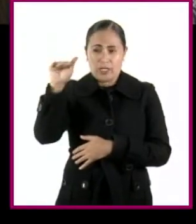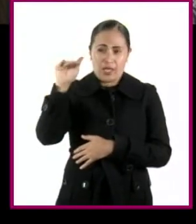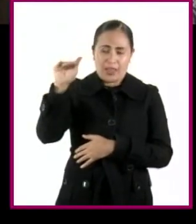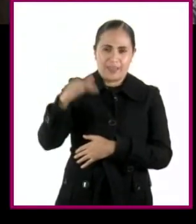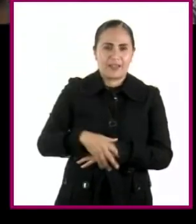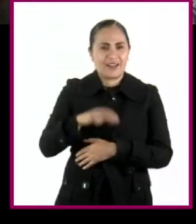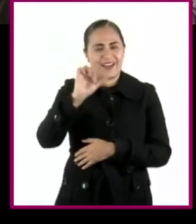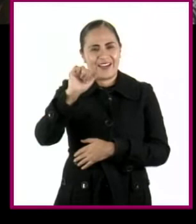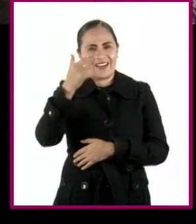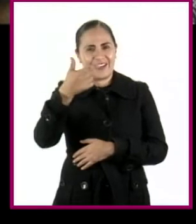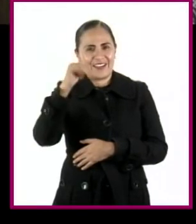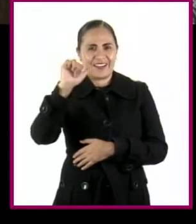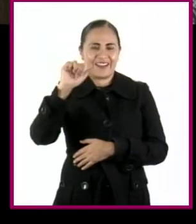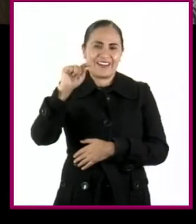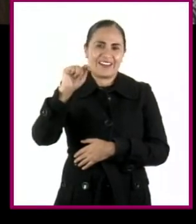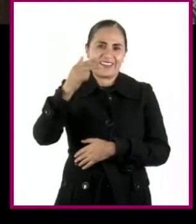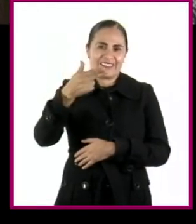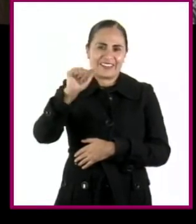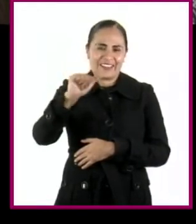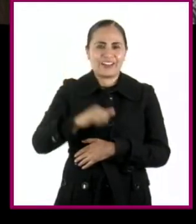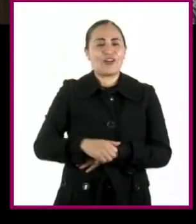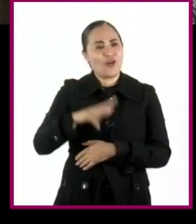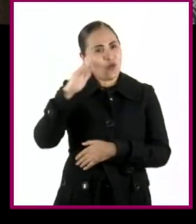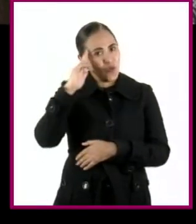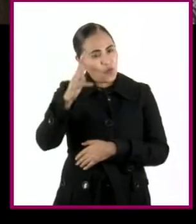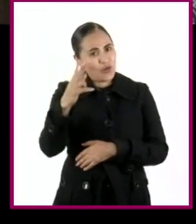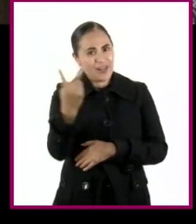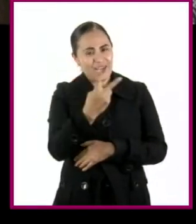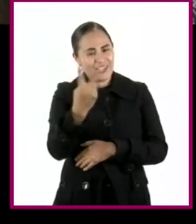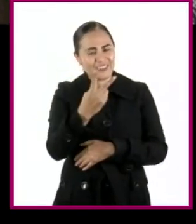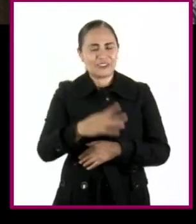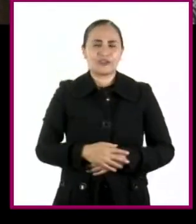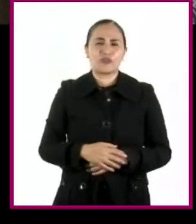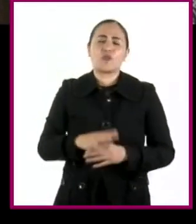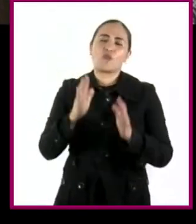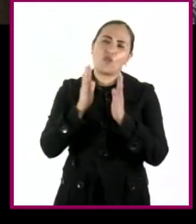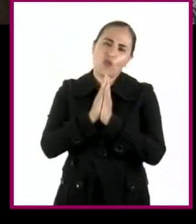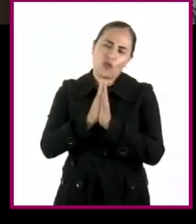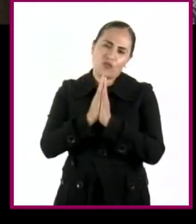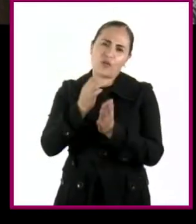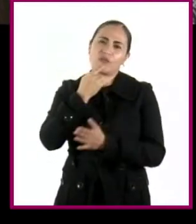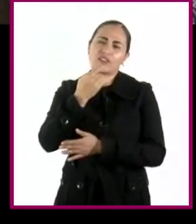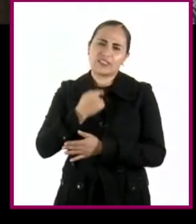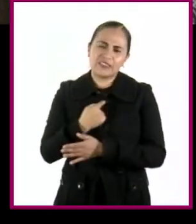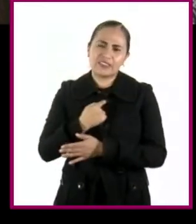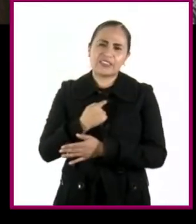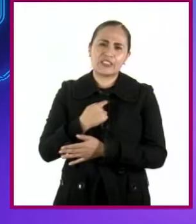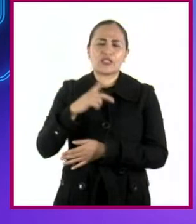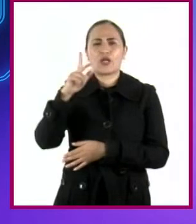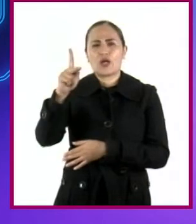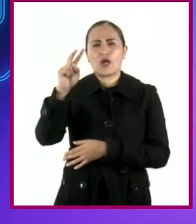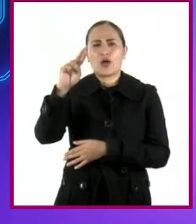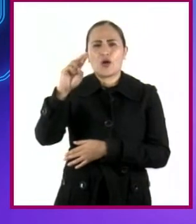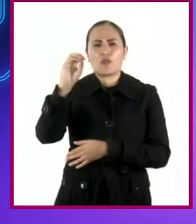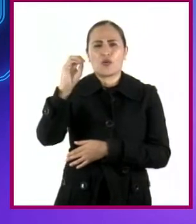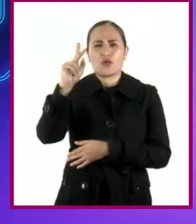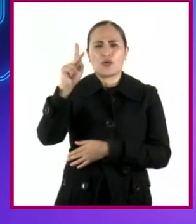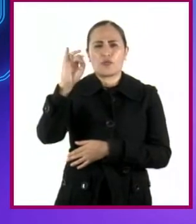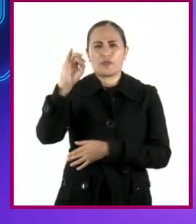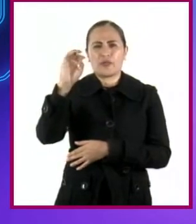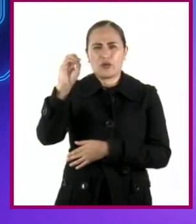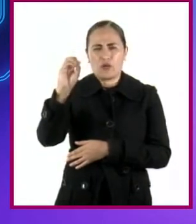Hola, Juanma. Hola, Citlali. Hola, Agata. Oye, ¿nos puedes decir qué es la propiocepción?